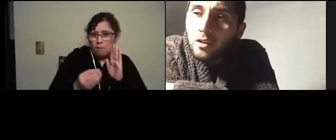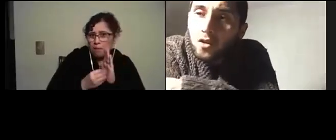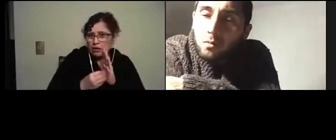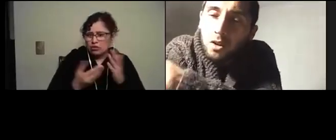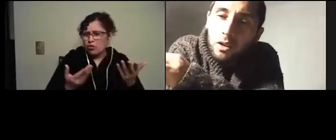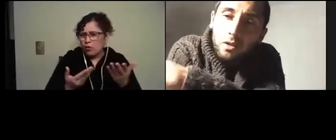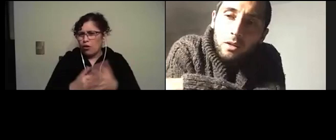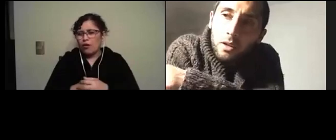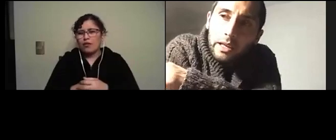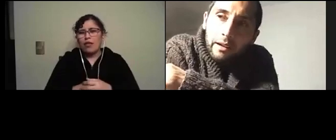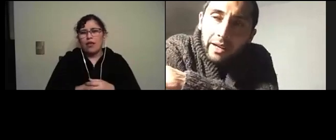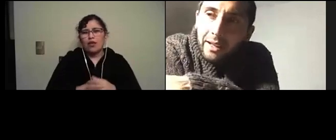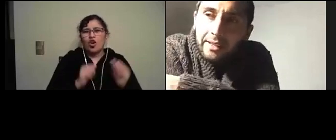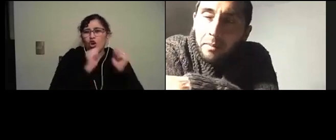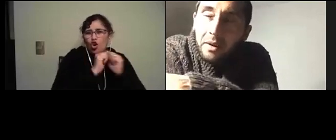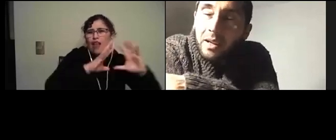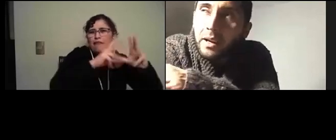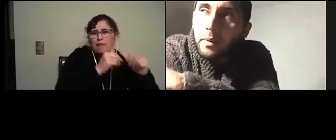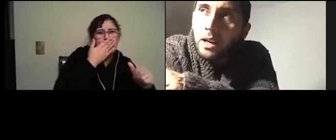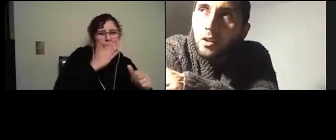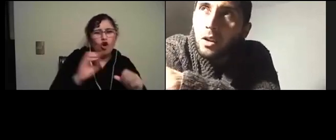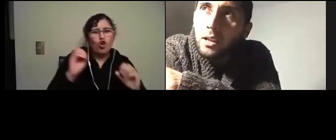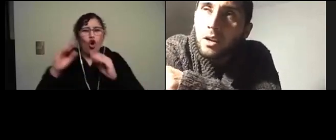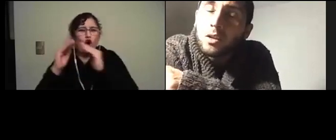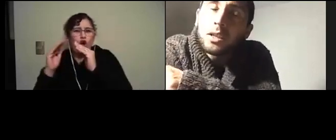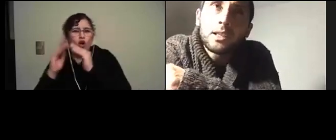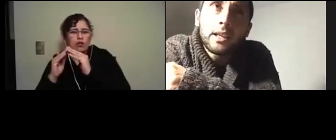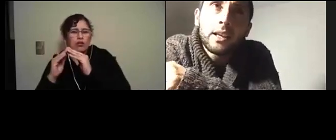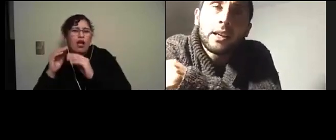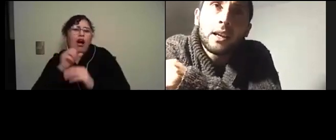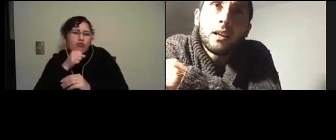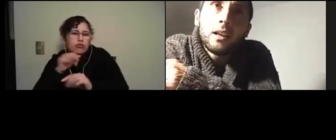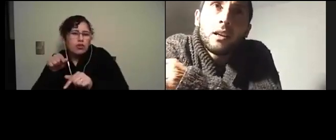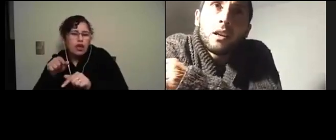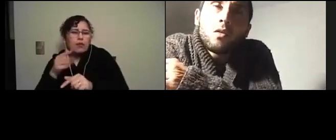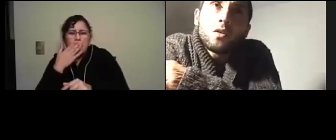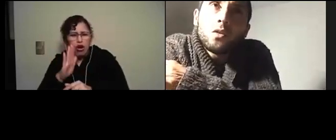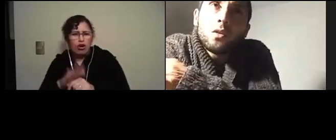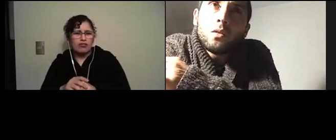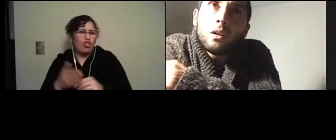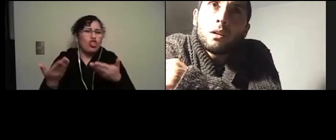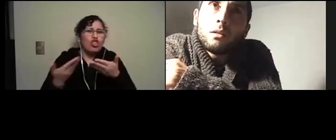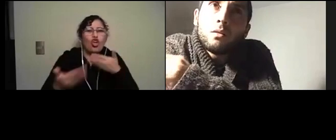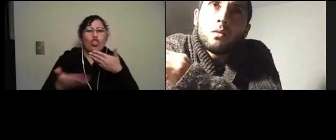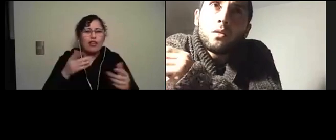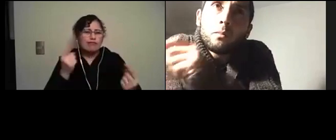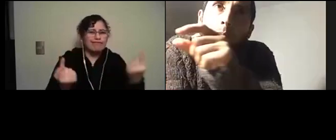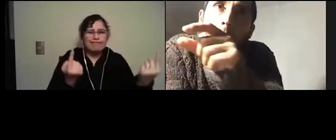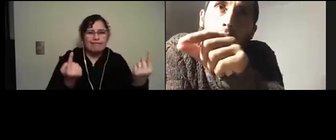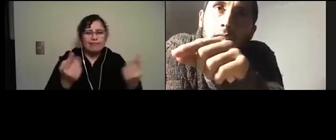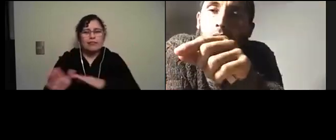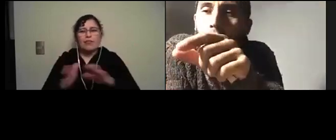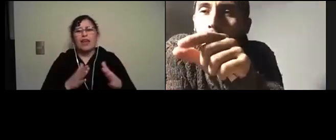interesante. Ya. Yo, bueno, hablar de Alzheimer da para hartas cosas. Ya en general, cuando